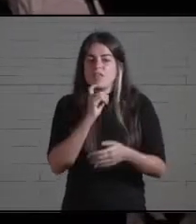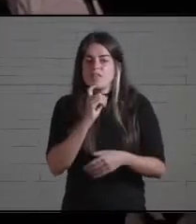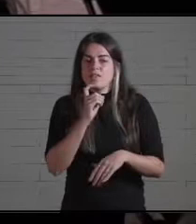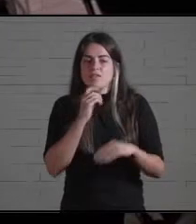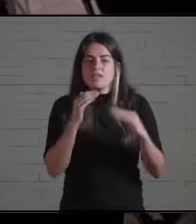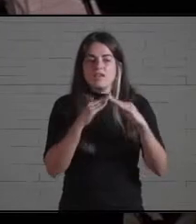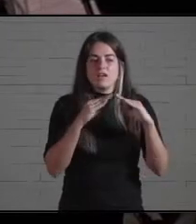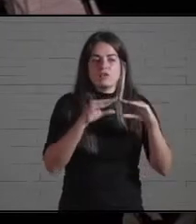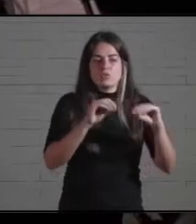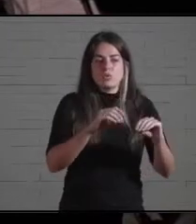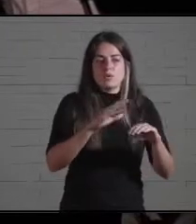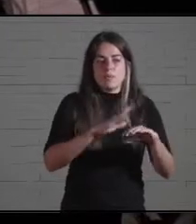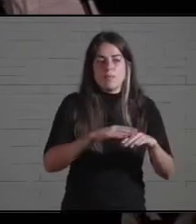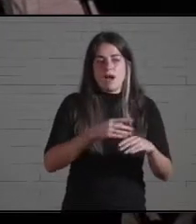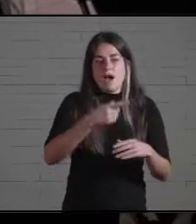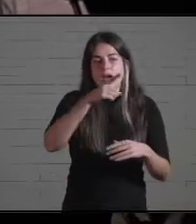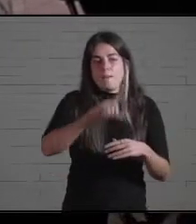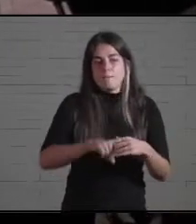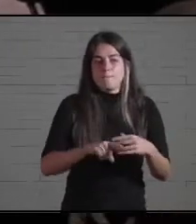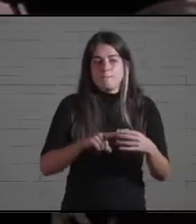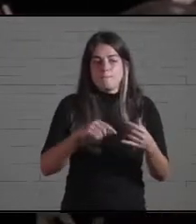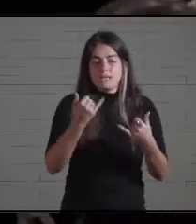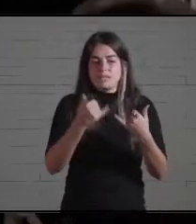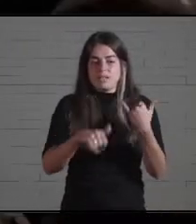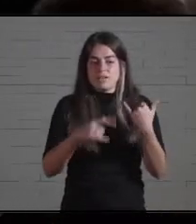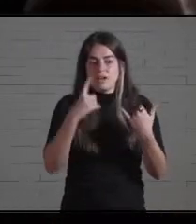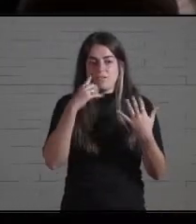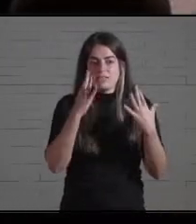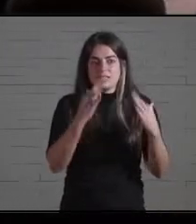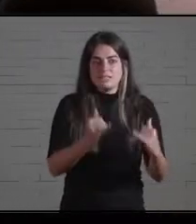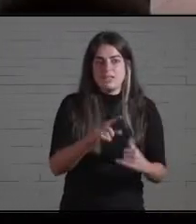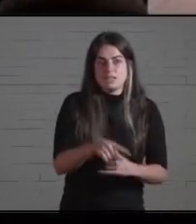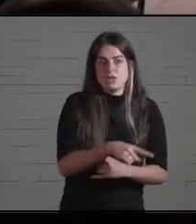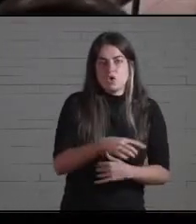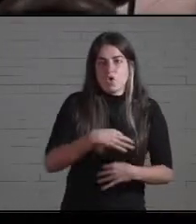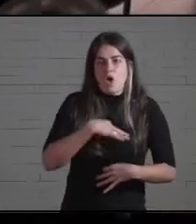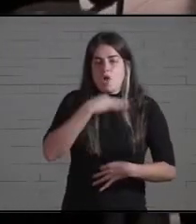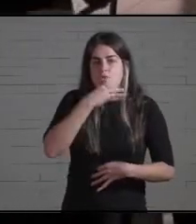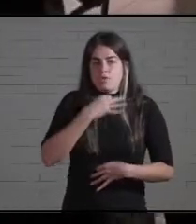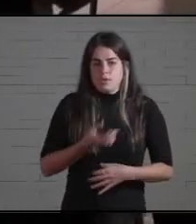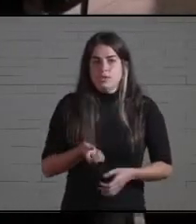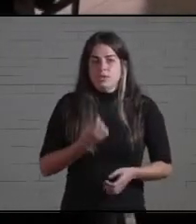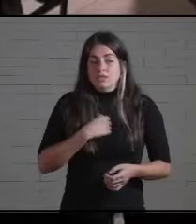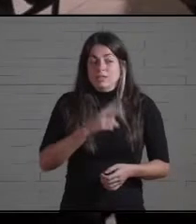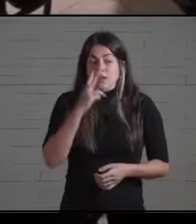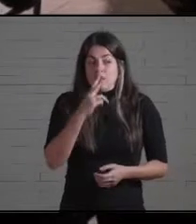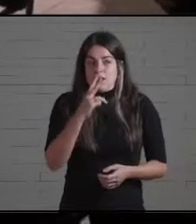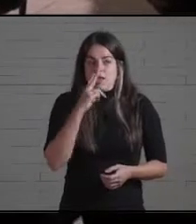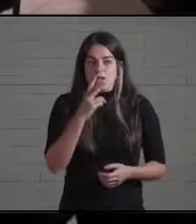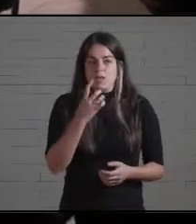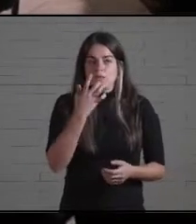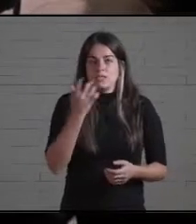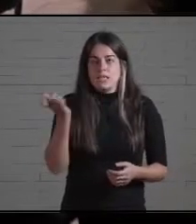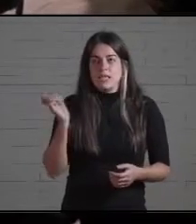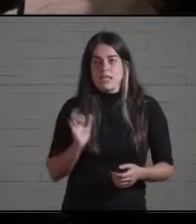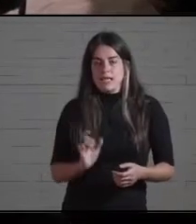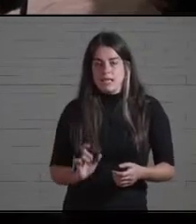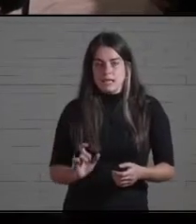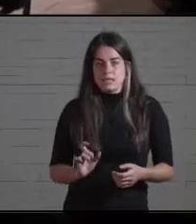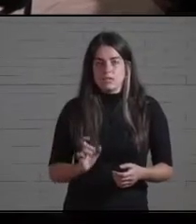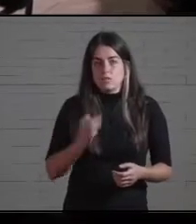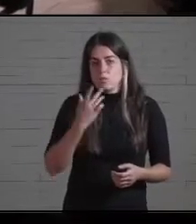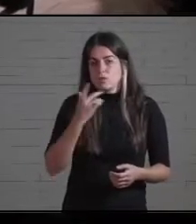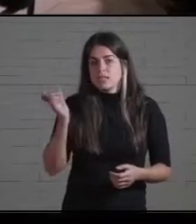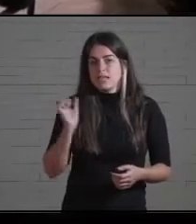fin de mes. Entonces, vemos que aquellas que por sus ingresos, y son